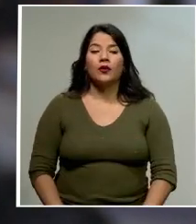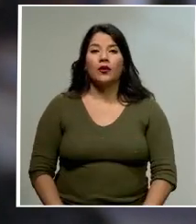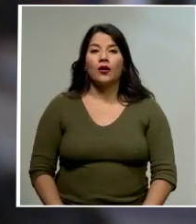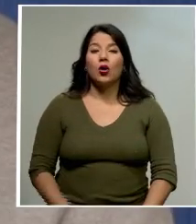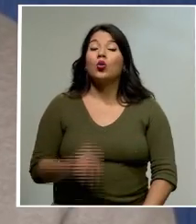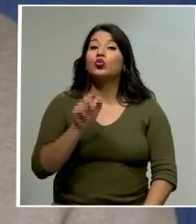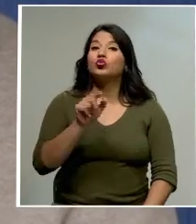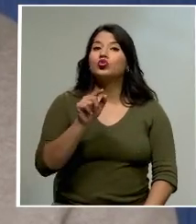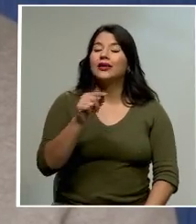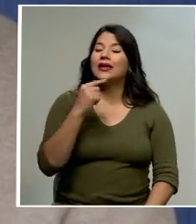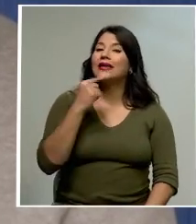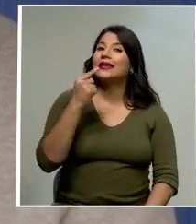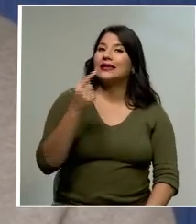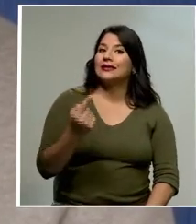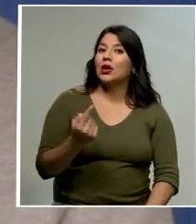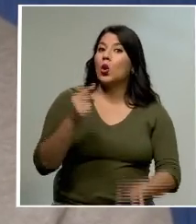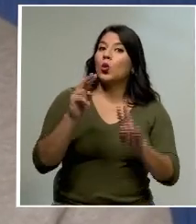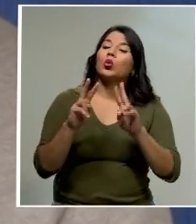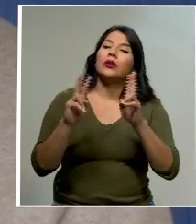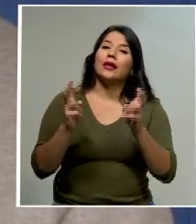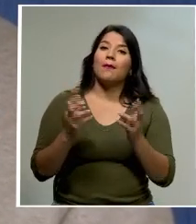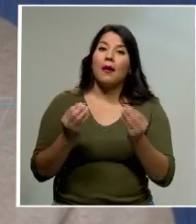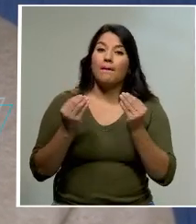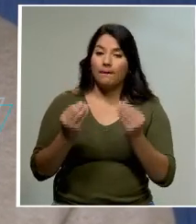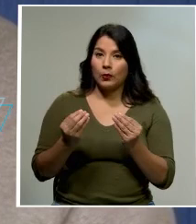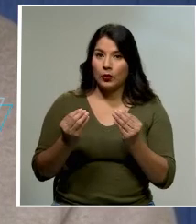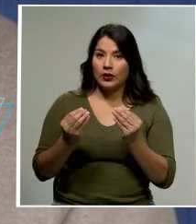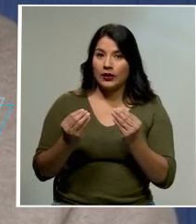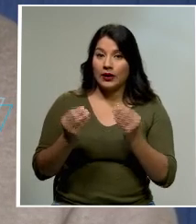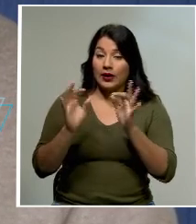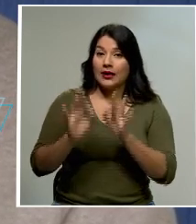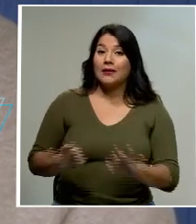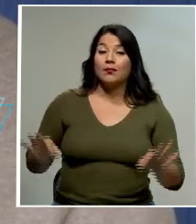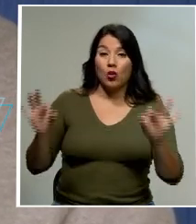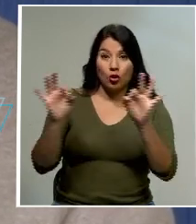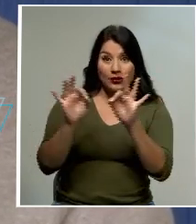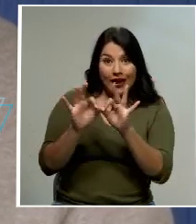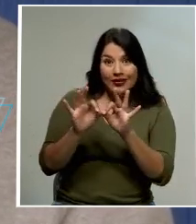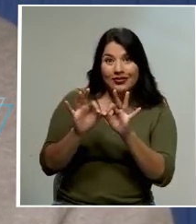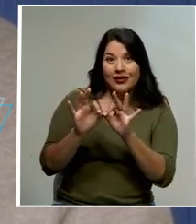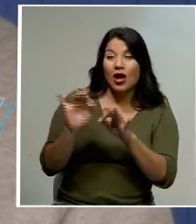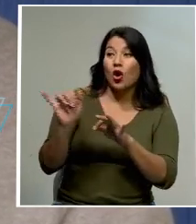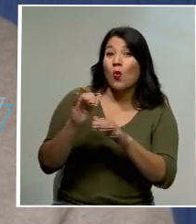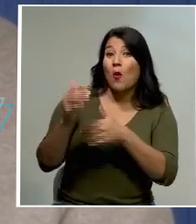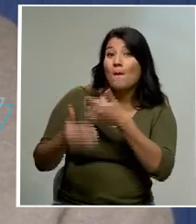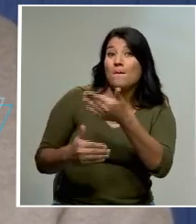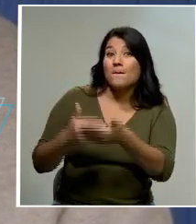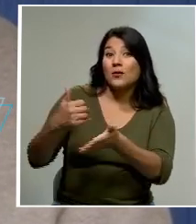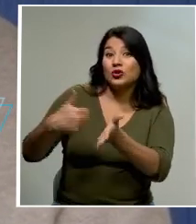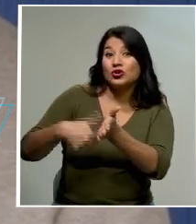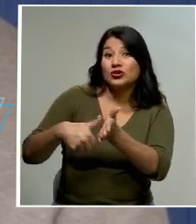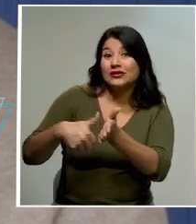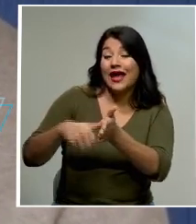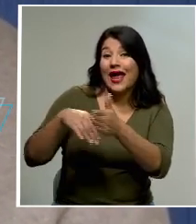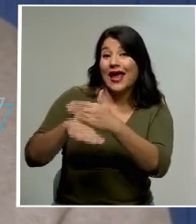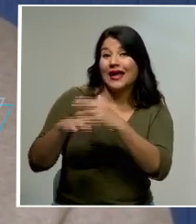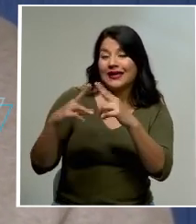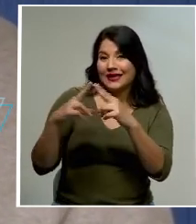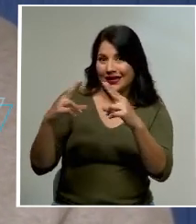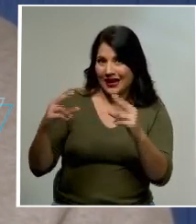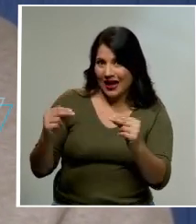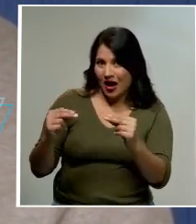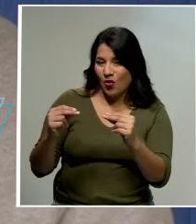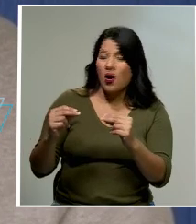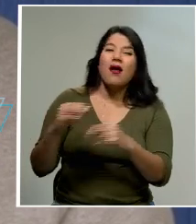un elemento bastante importante como son las elecciones en Nicaragua y con la serie de eventos que se han